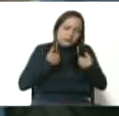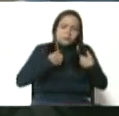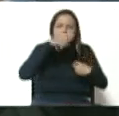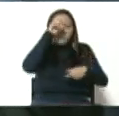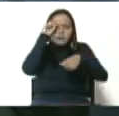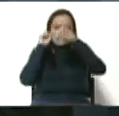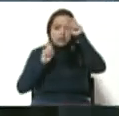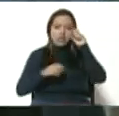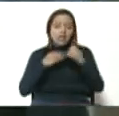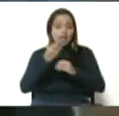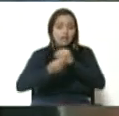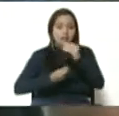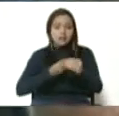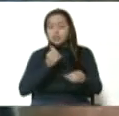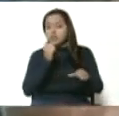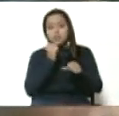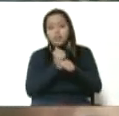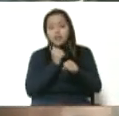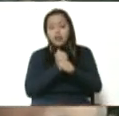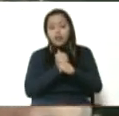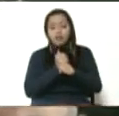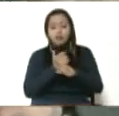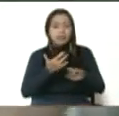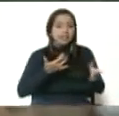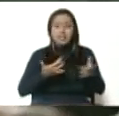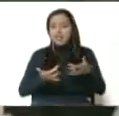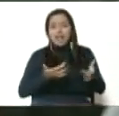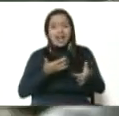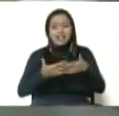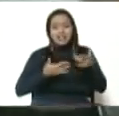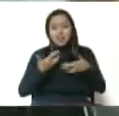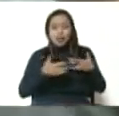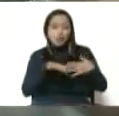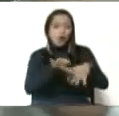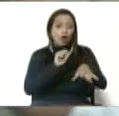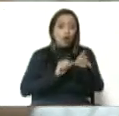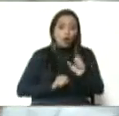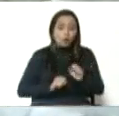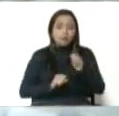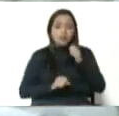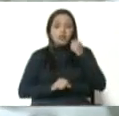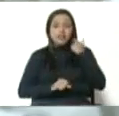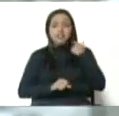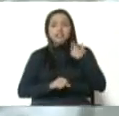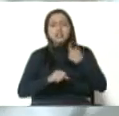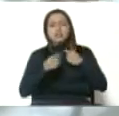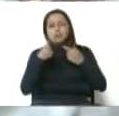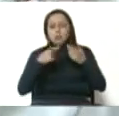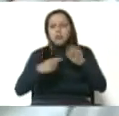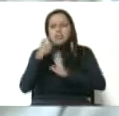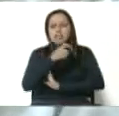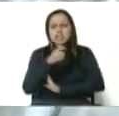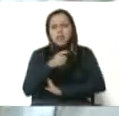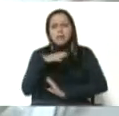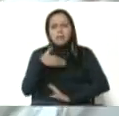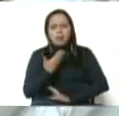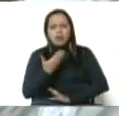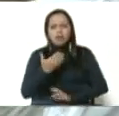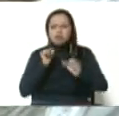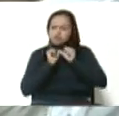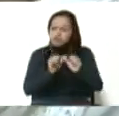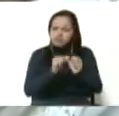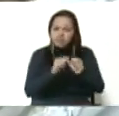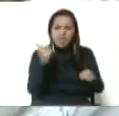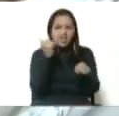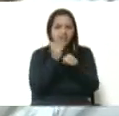ejercer acciones tan sencillas como la compra de insumos necesarios para mantener la continuidad